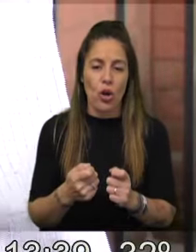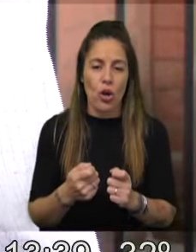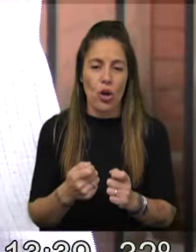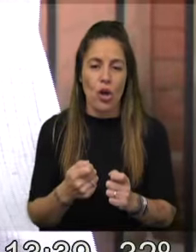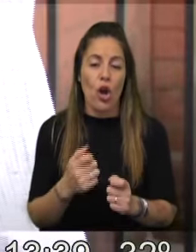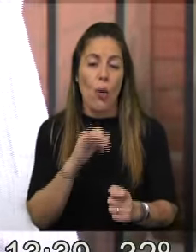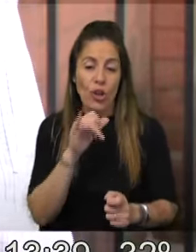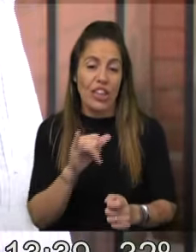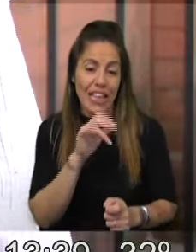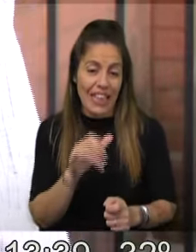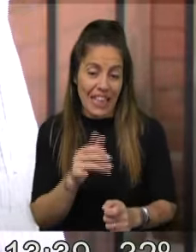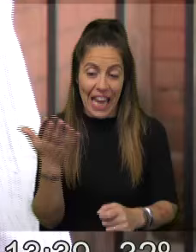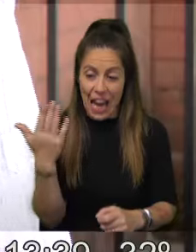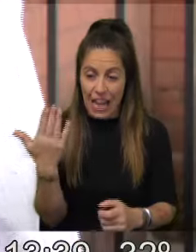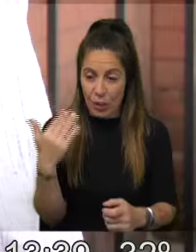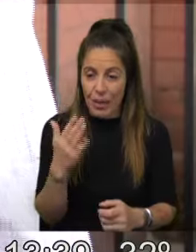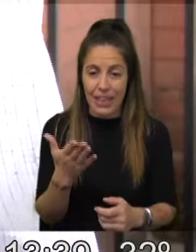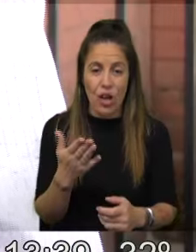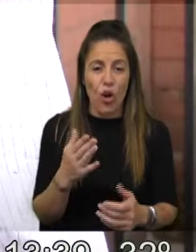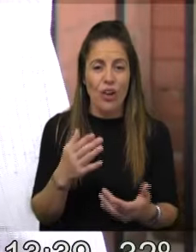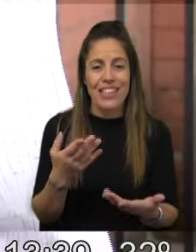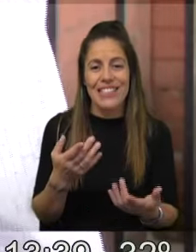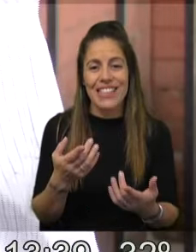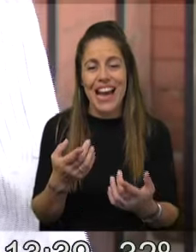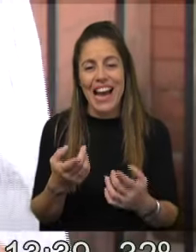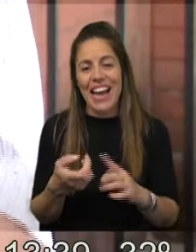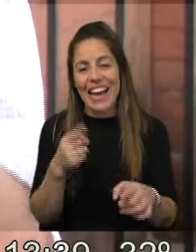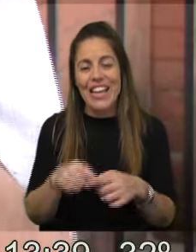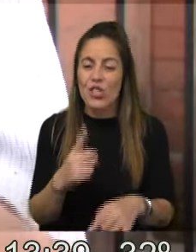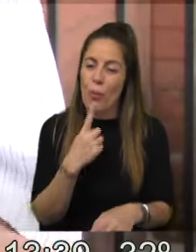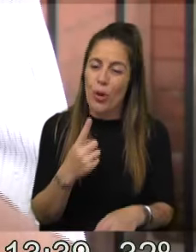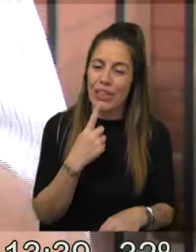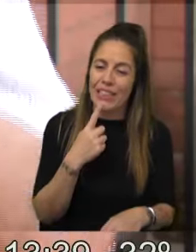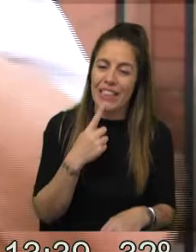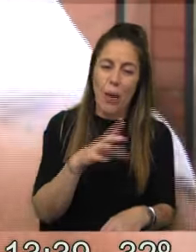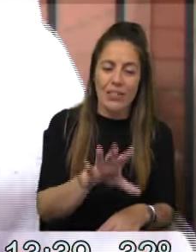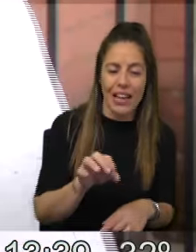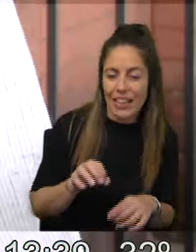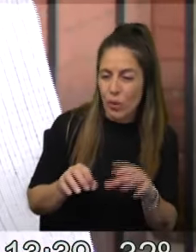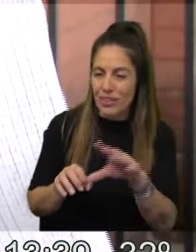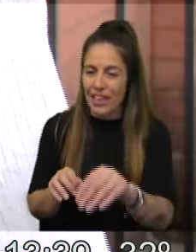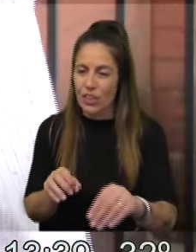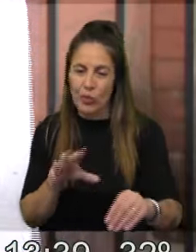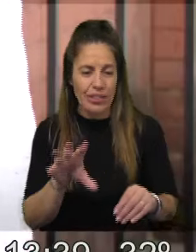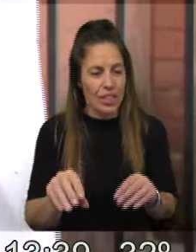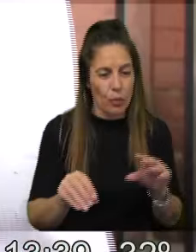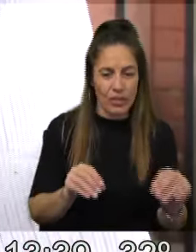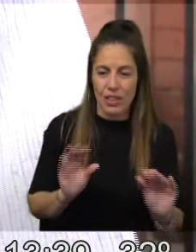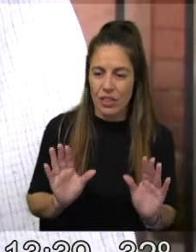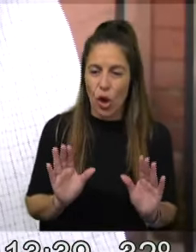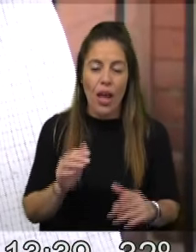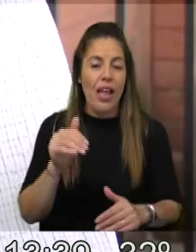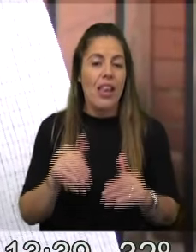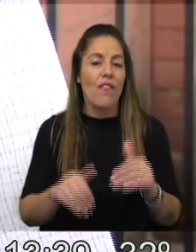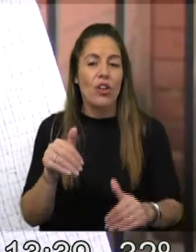como te dije ahora anteriormente, con esa afinidad política, vos agarrás esto, vos esto, vos esto, y bueno, y la